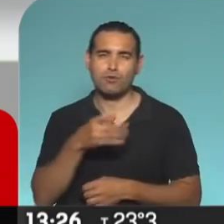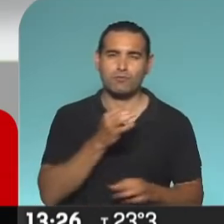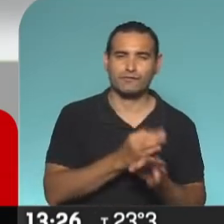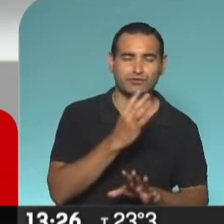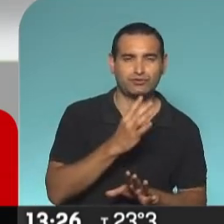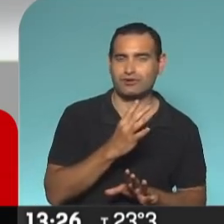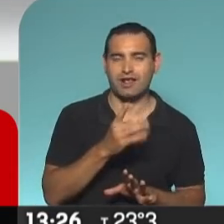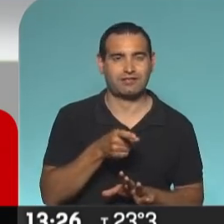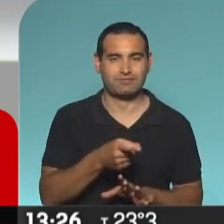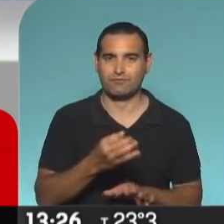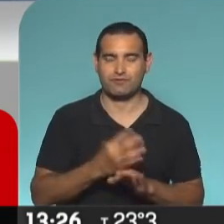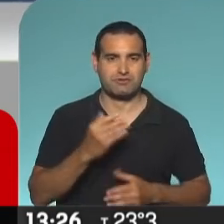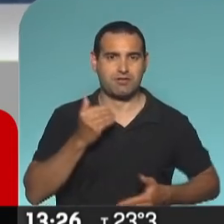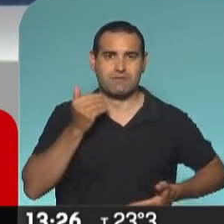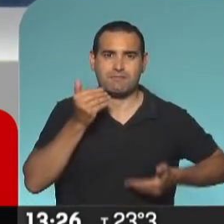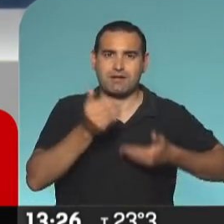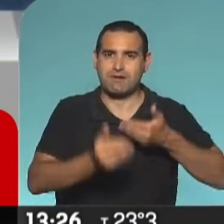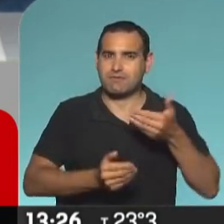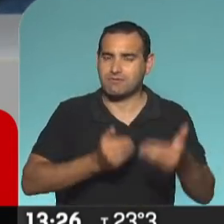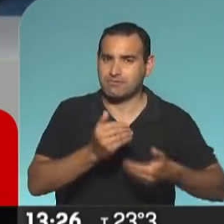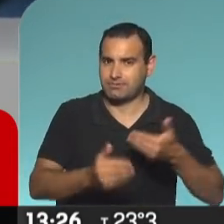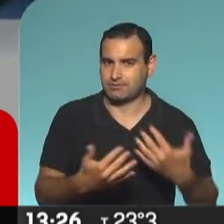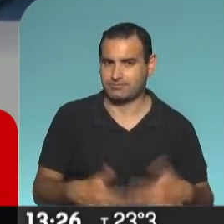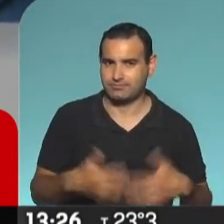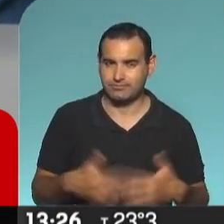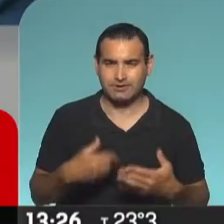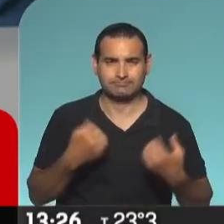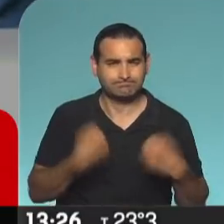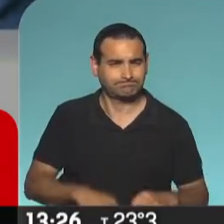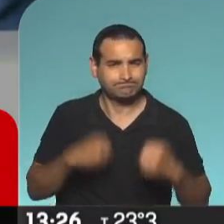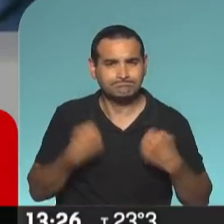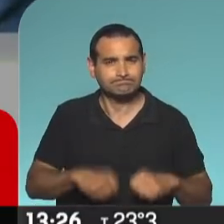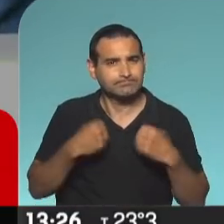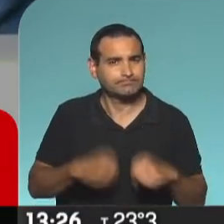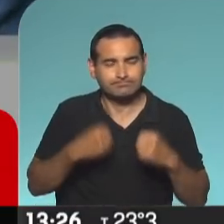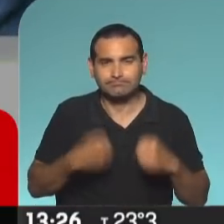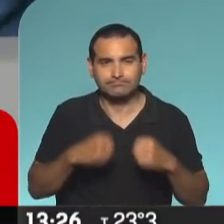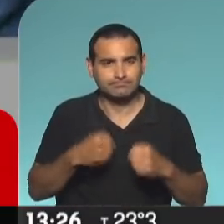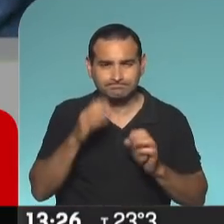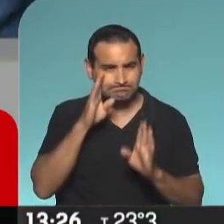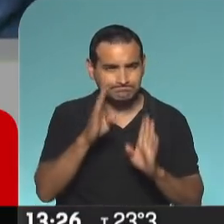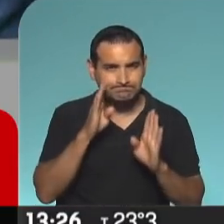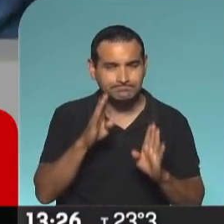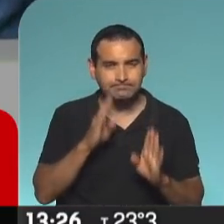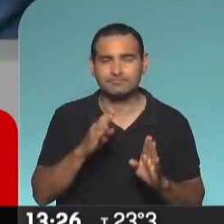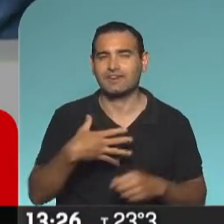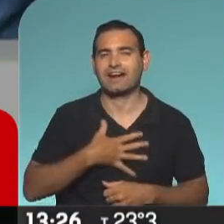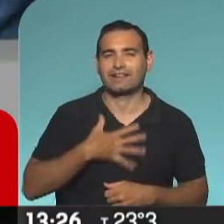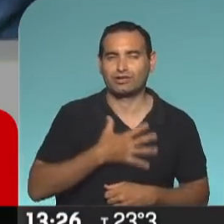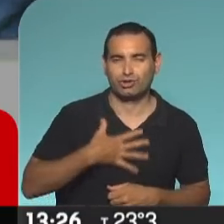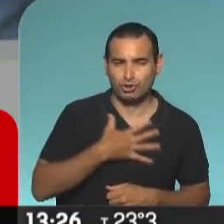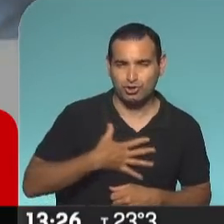al máximo, quedándose mucho tiempo entrenándose en su querido Argentino